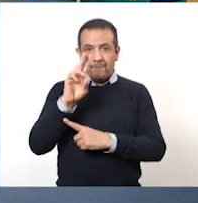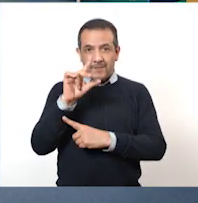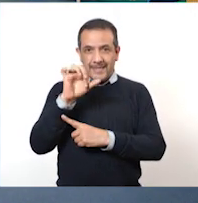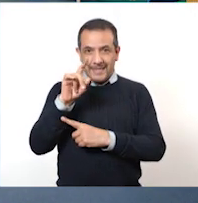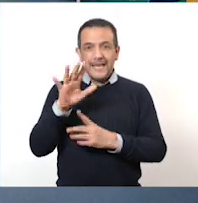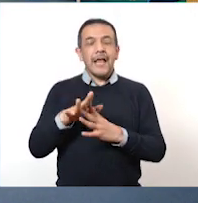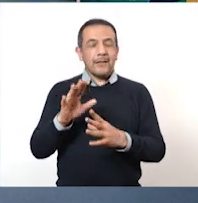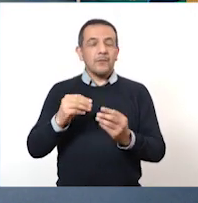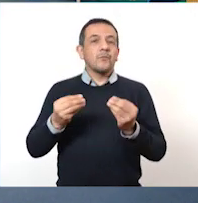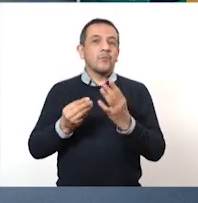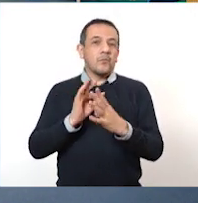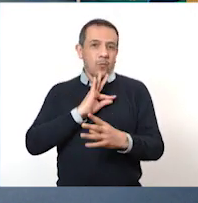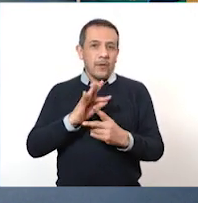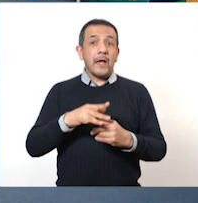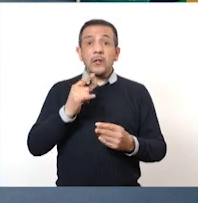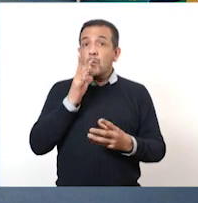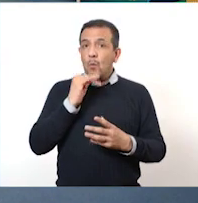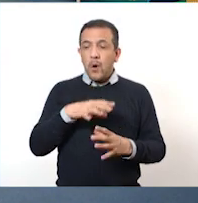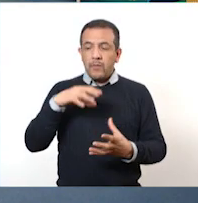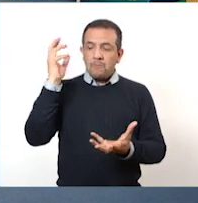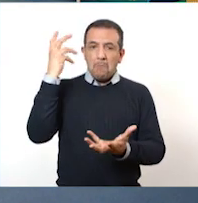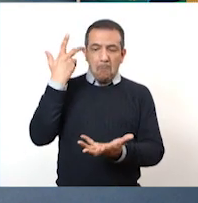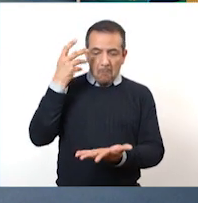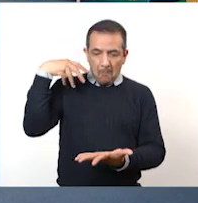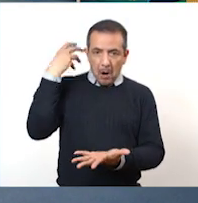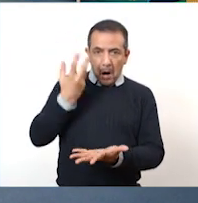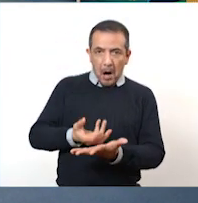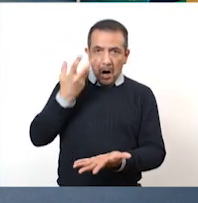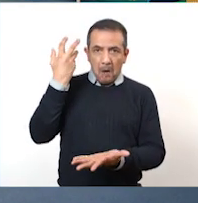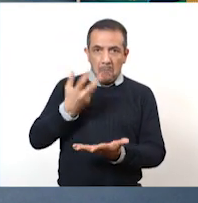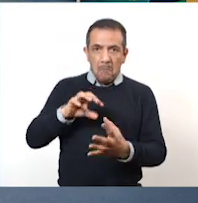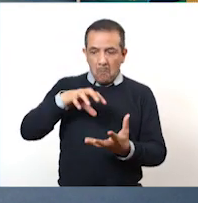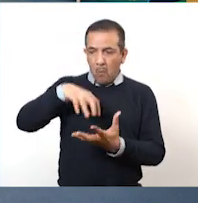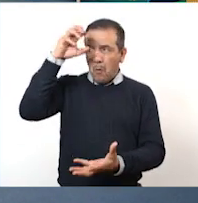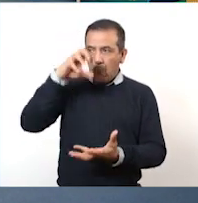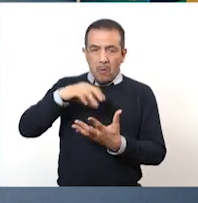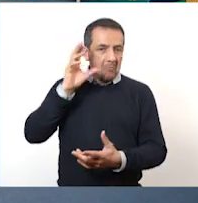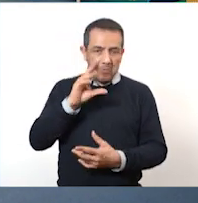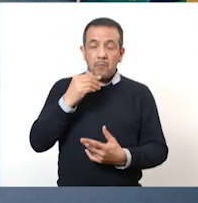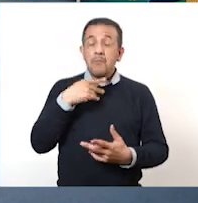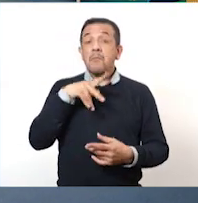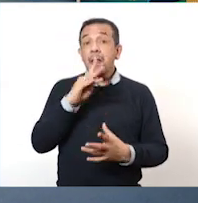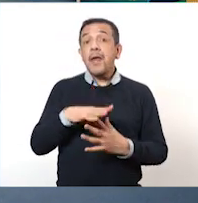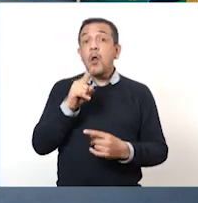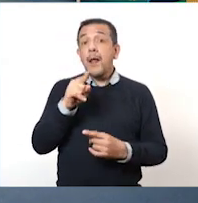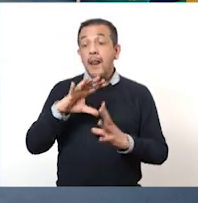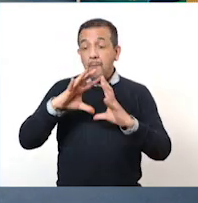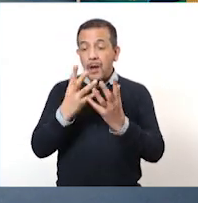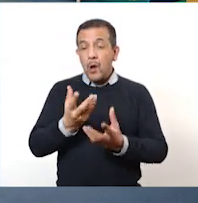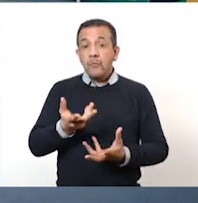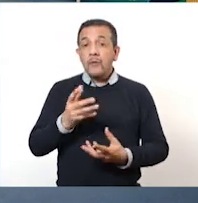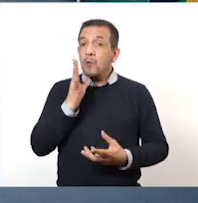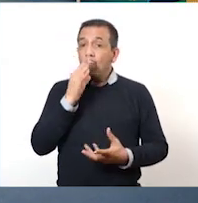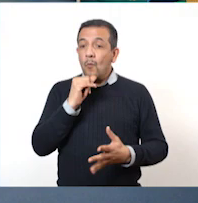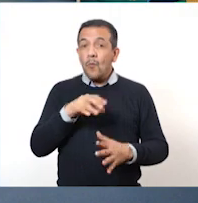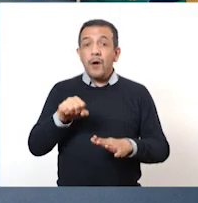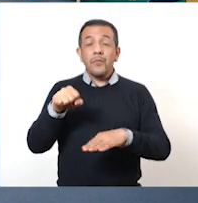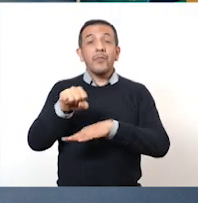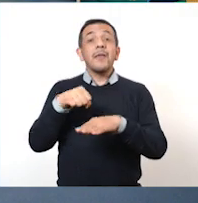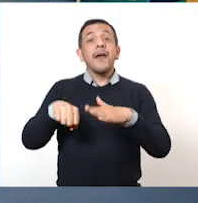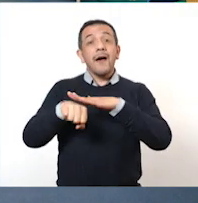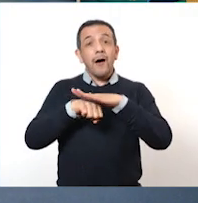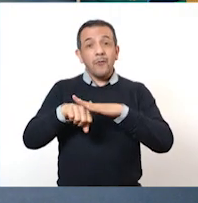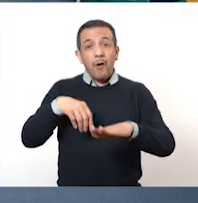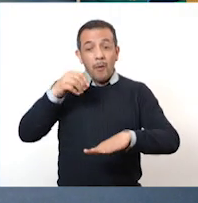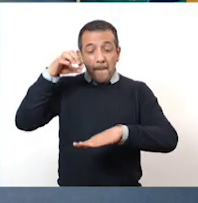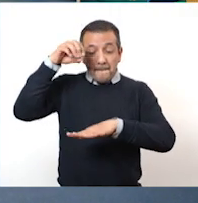por esto de que no se puede botar mucho. Entonces, bien, la consigna es que la pelota no debe tocar el piso. ¿De